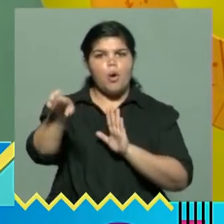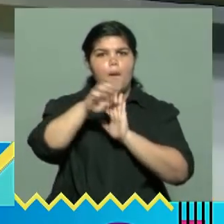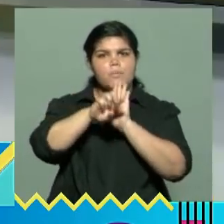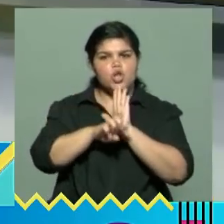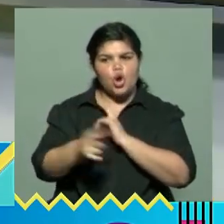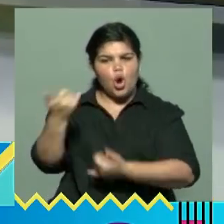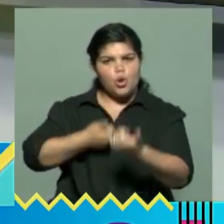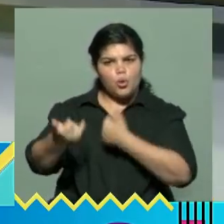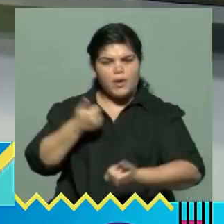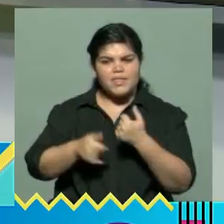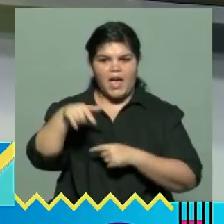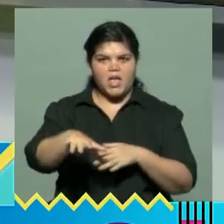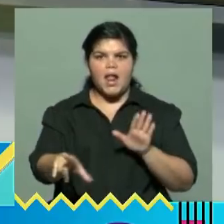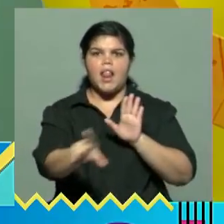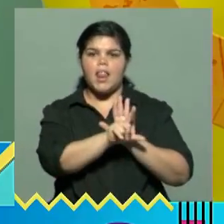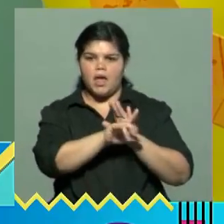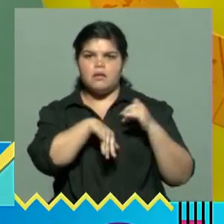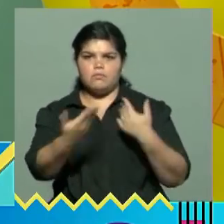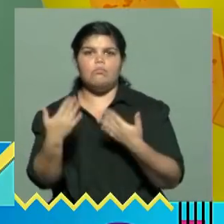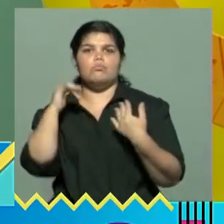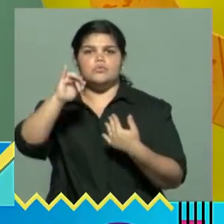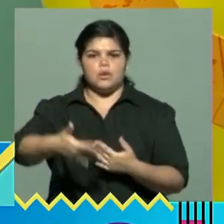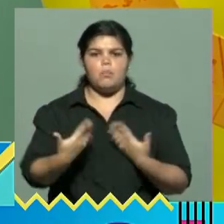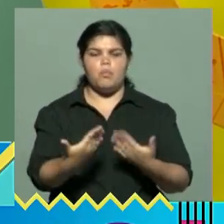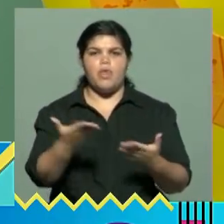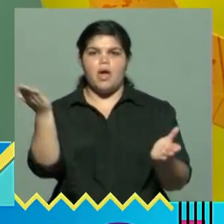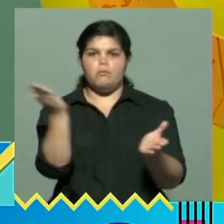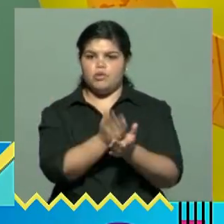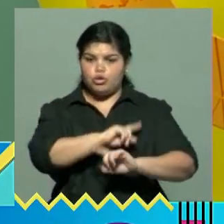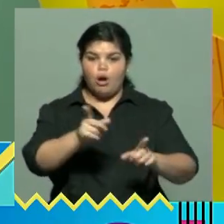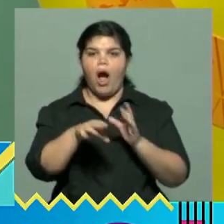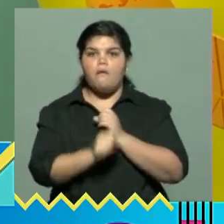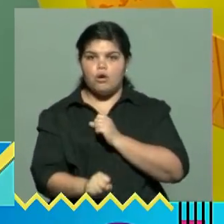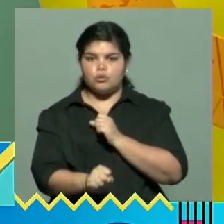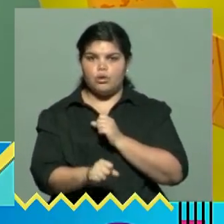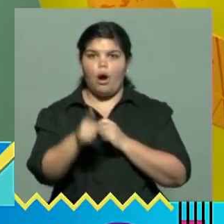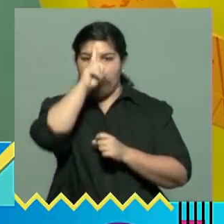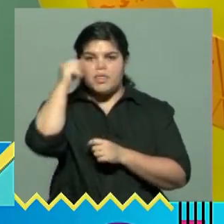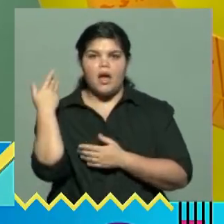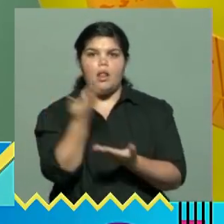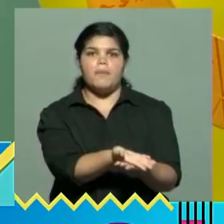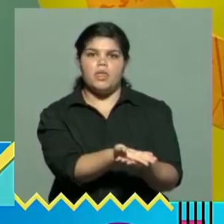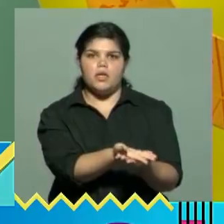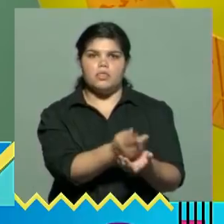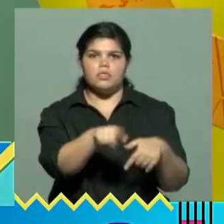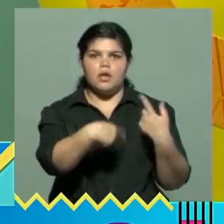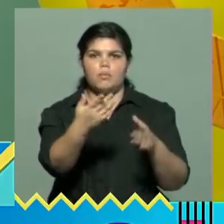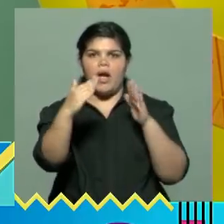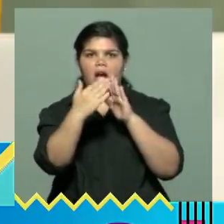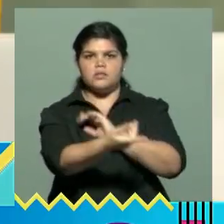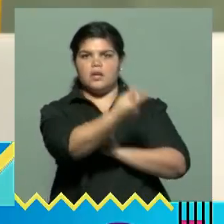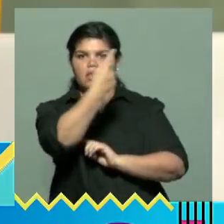permite un aborto no punible a la mujer que va al hospital a pedirlo, pero esa mujer vuelve a la casa donde es